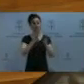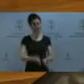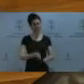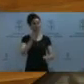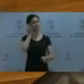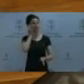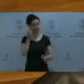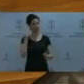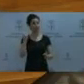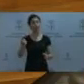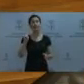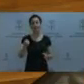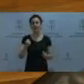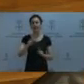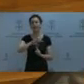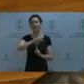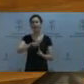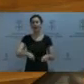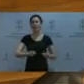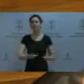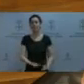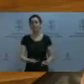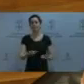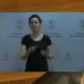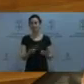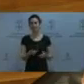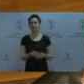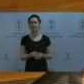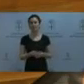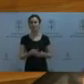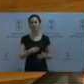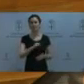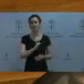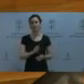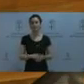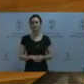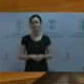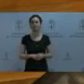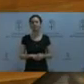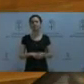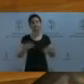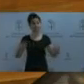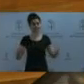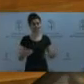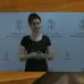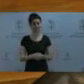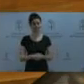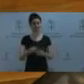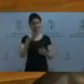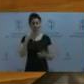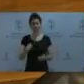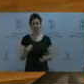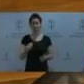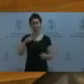de España. Igual que ofrezco, por supuesto, a este Gobierno, y